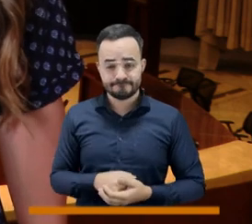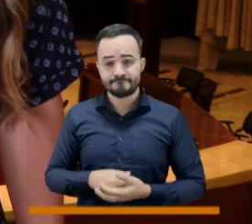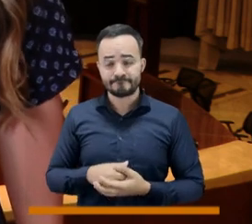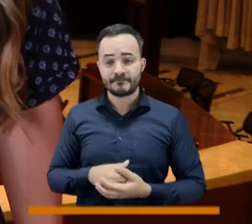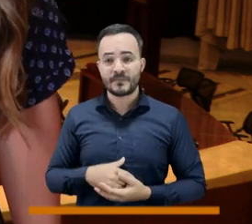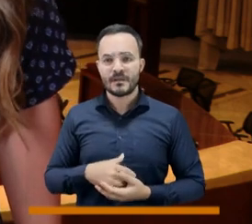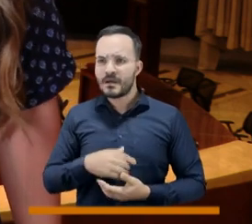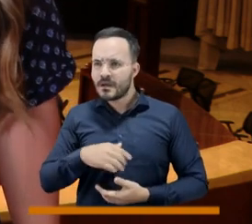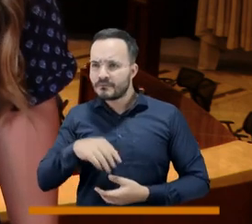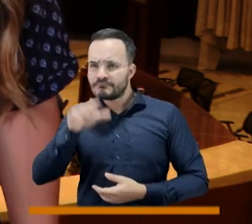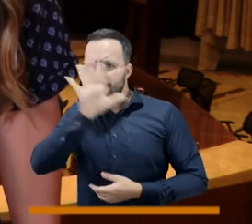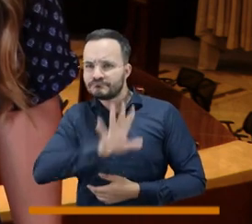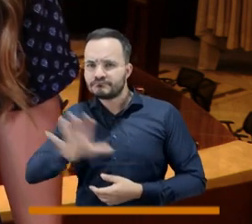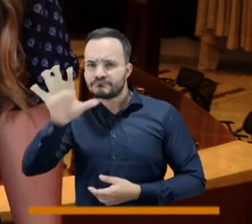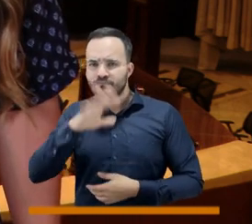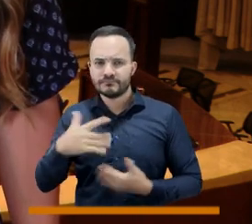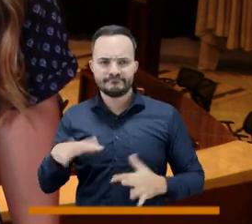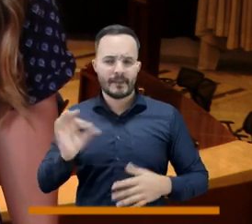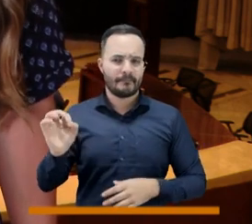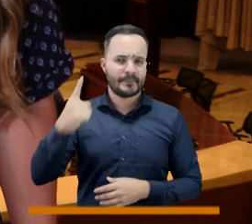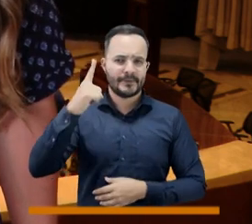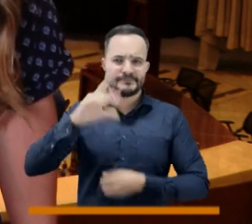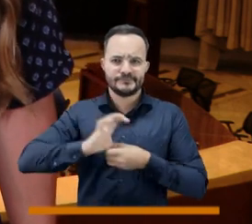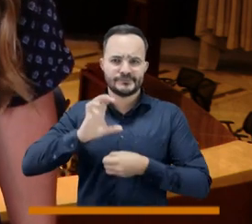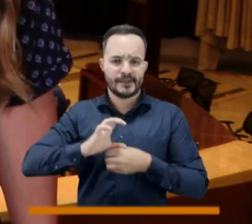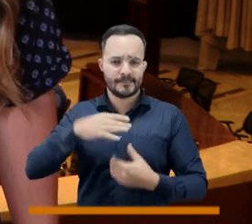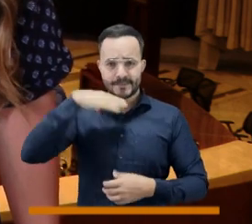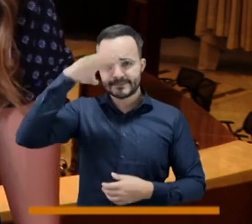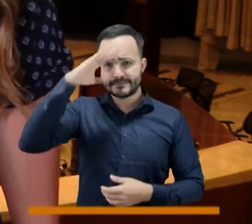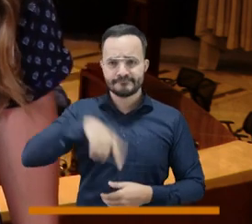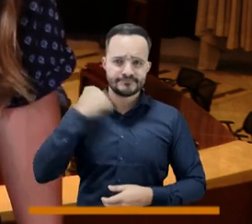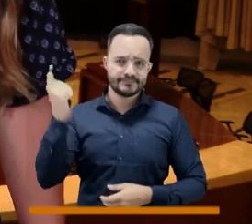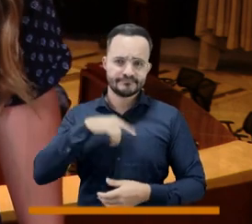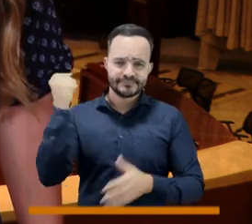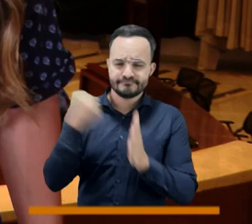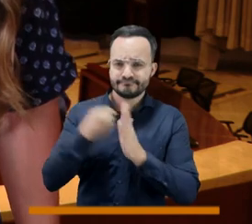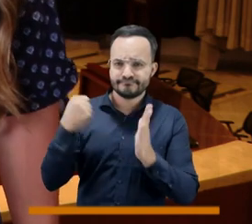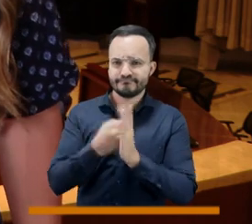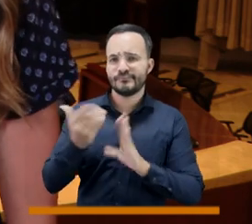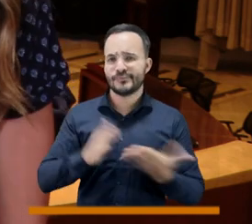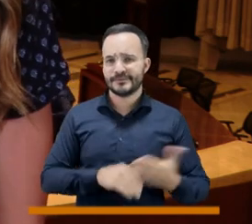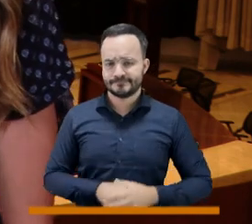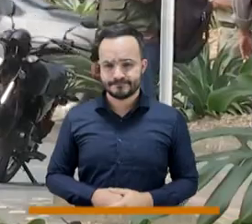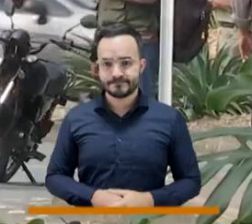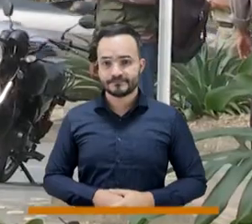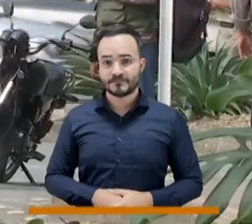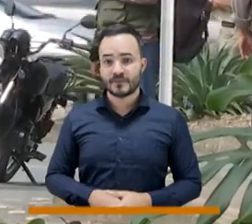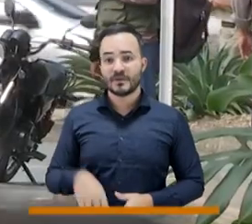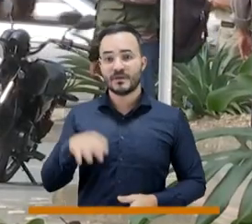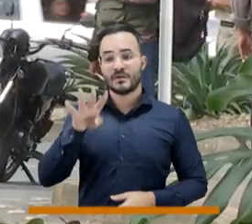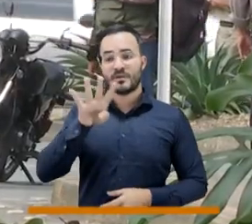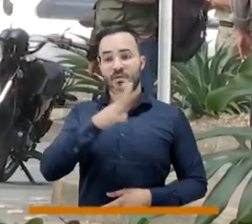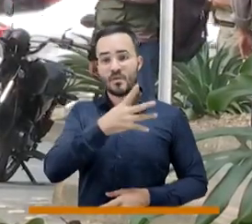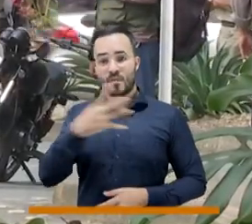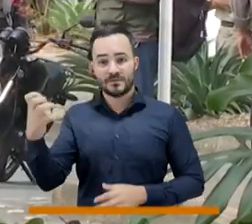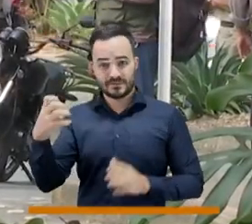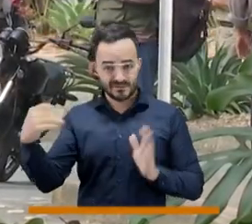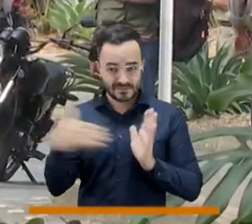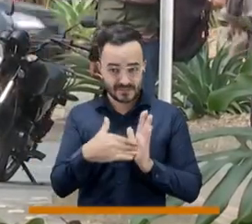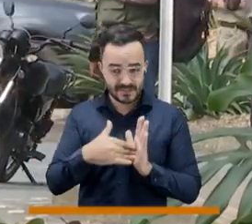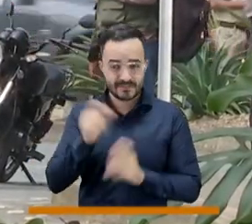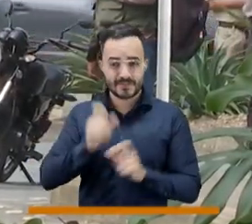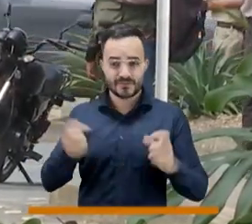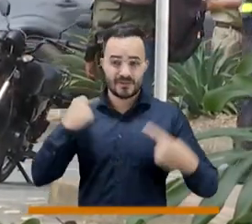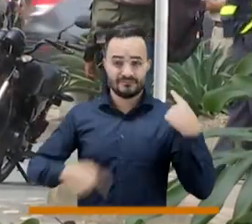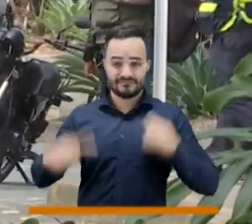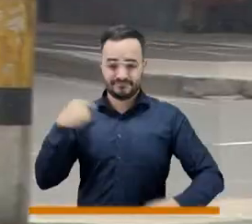ciudad. Estamos ocupando como región el primer puesto en siniestralidad en el país. 400.000 heridos el